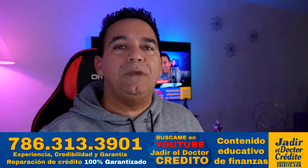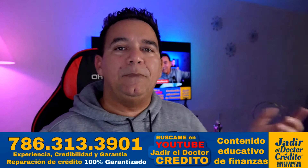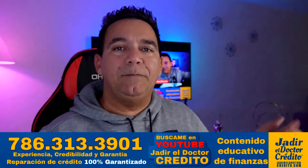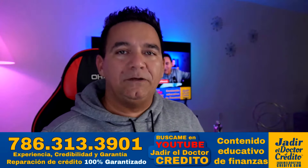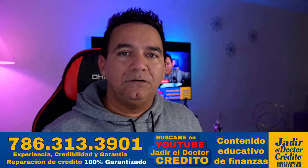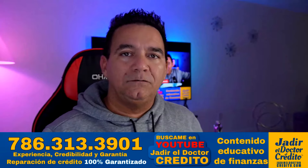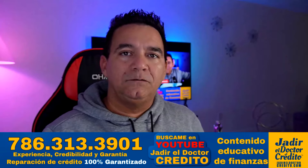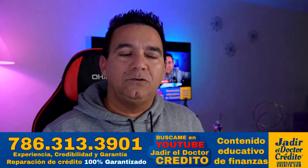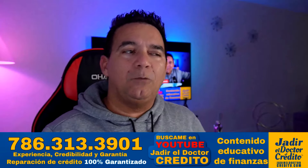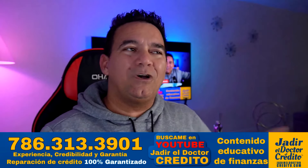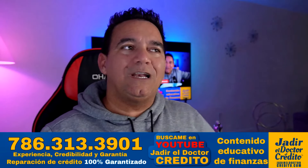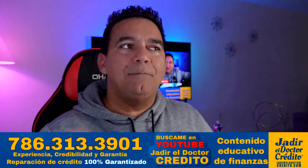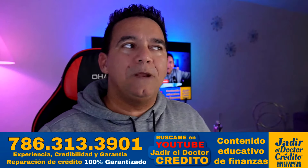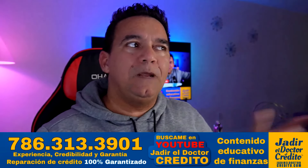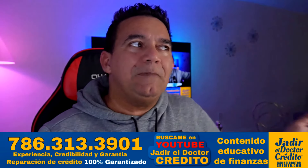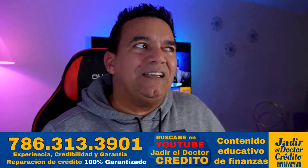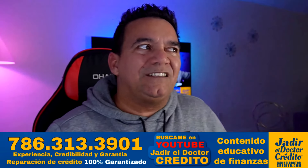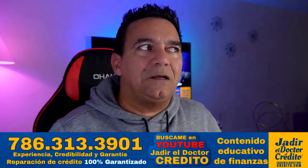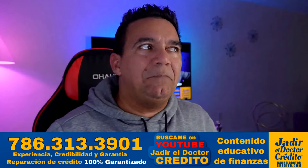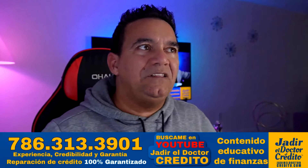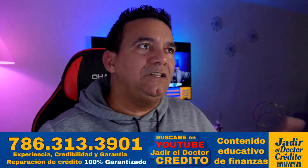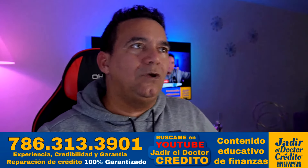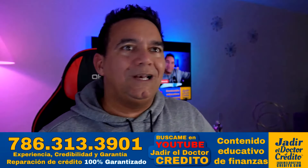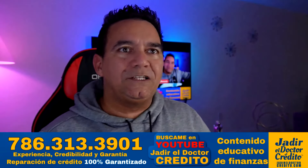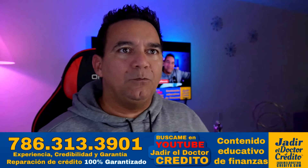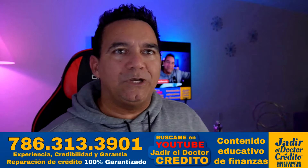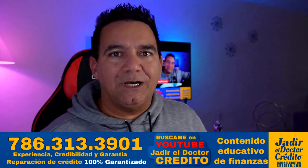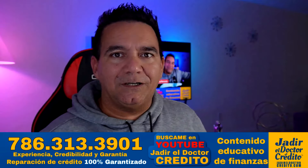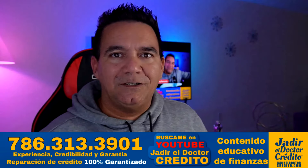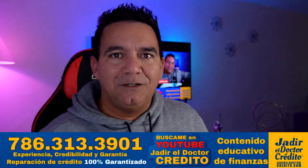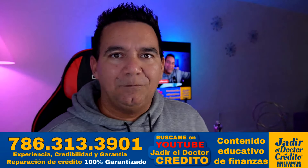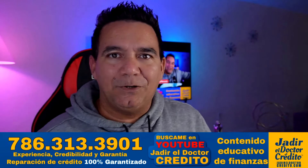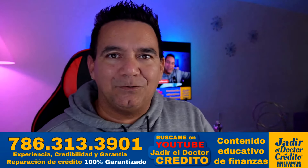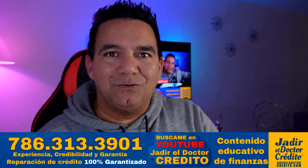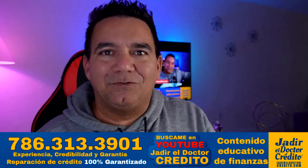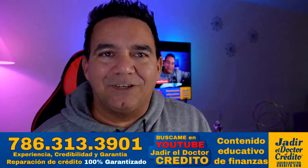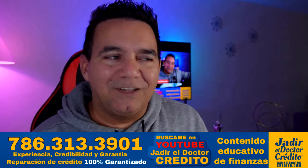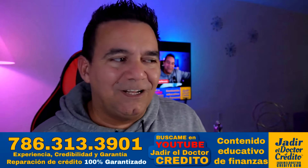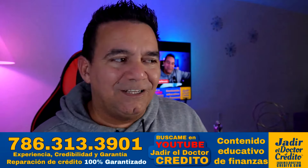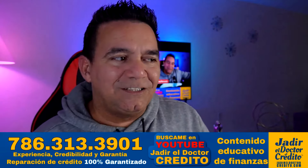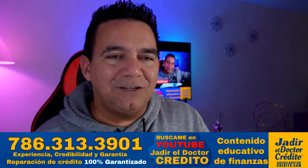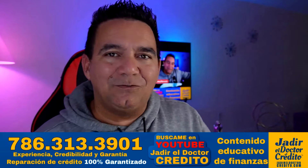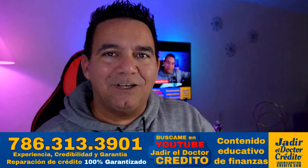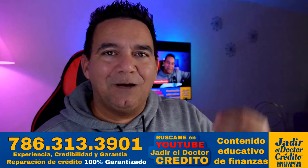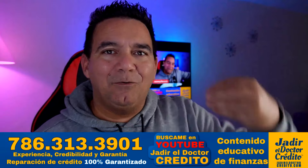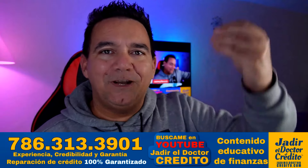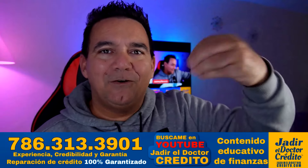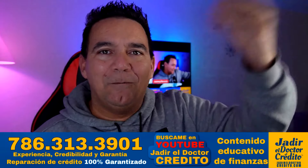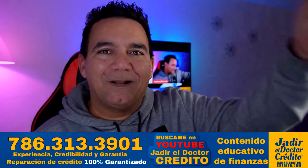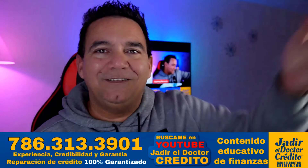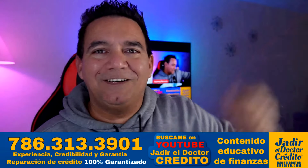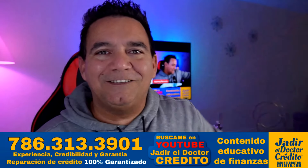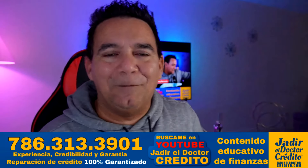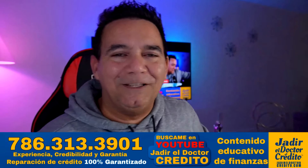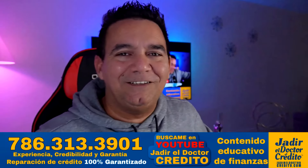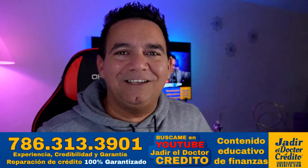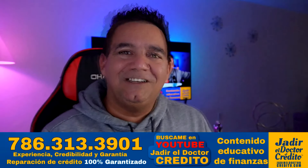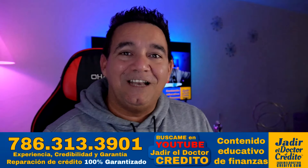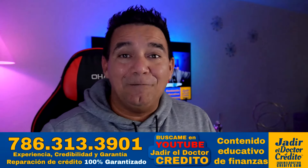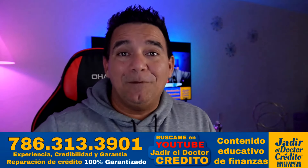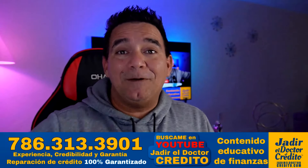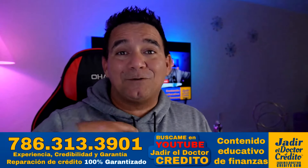las MIPYME. No, porque las MIPYME están vendiendo la leche muy cara. Pero si ustedes la leche, ustedes la pueden comprar